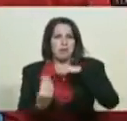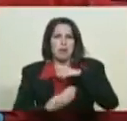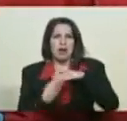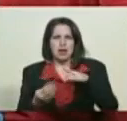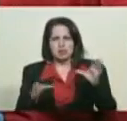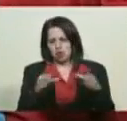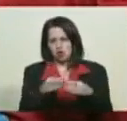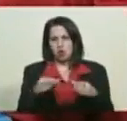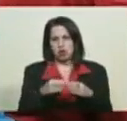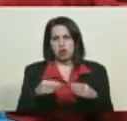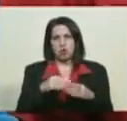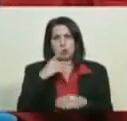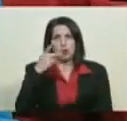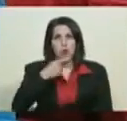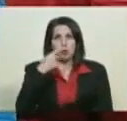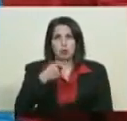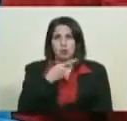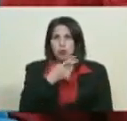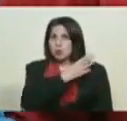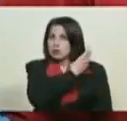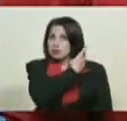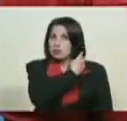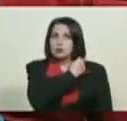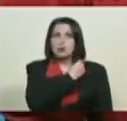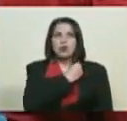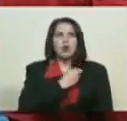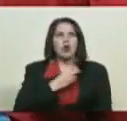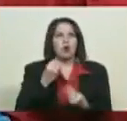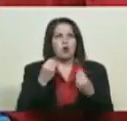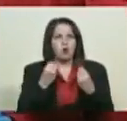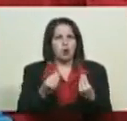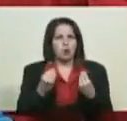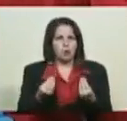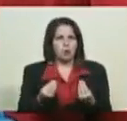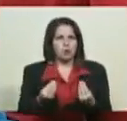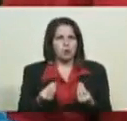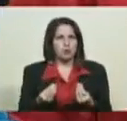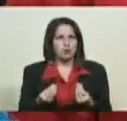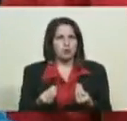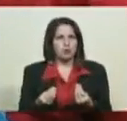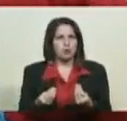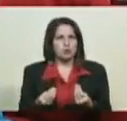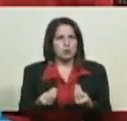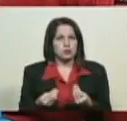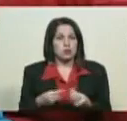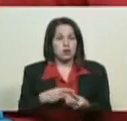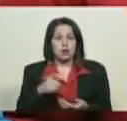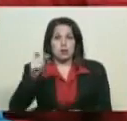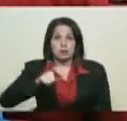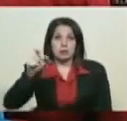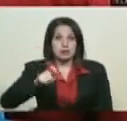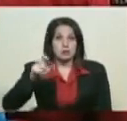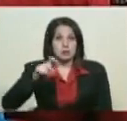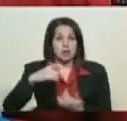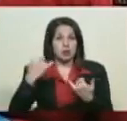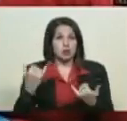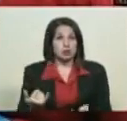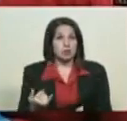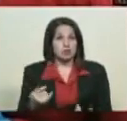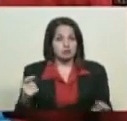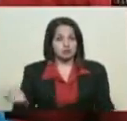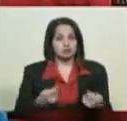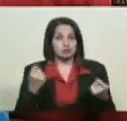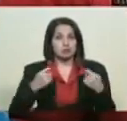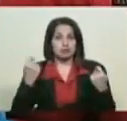partidos políticos. Así que a la democracia venezolana, obviamente, le es necesario